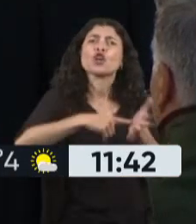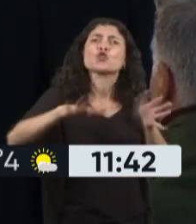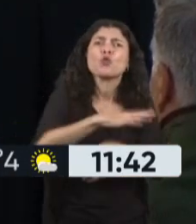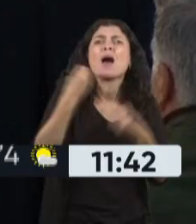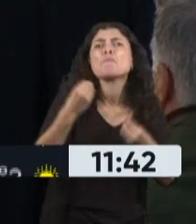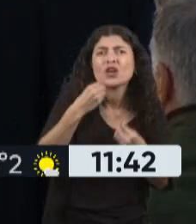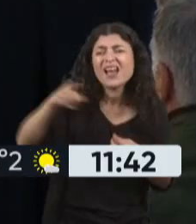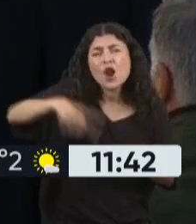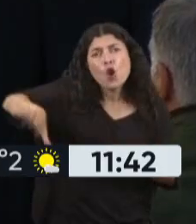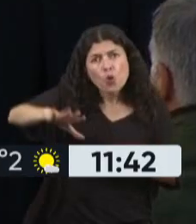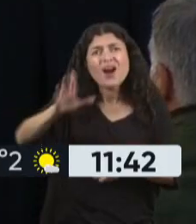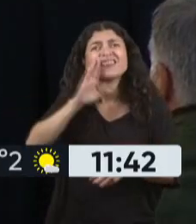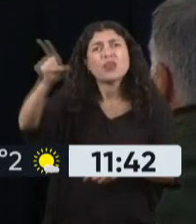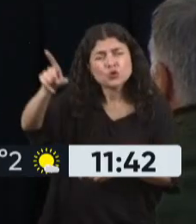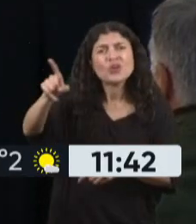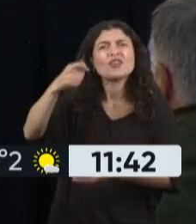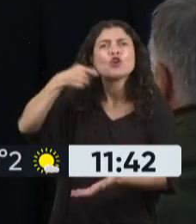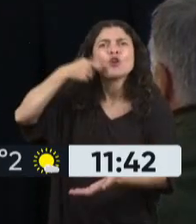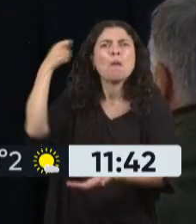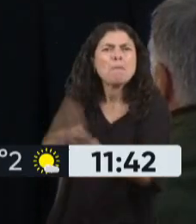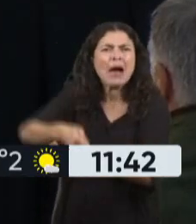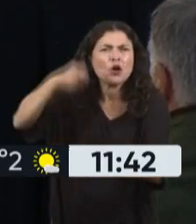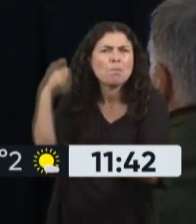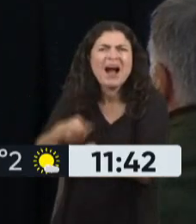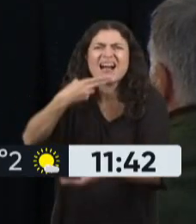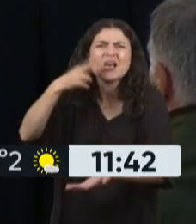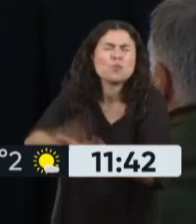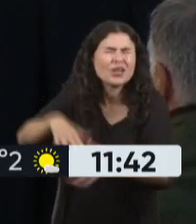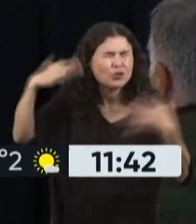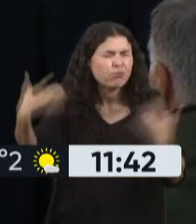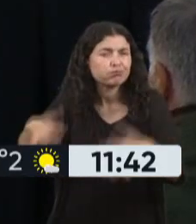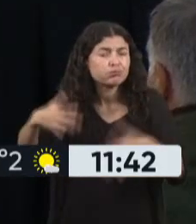había un economista húngaro que se llamaba Tibut y decía votar con los pies.